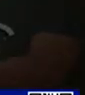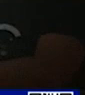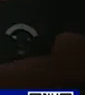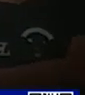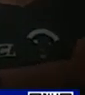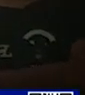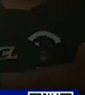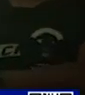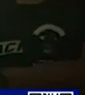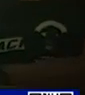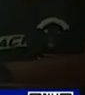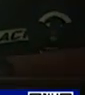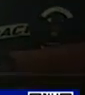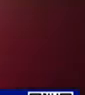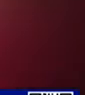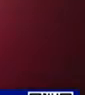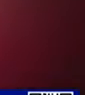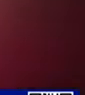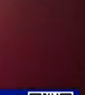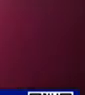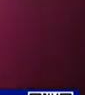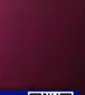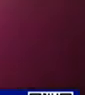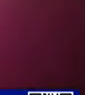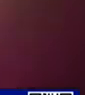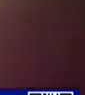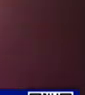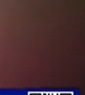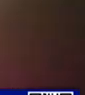Hay una sospechosa.